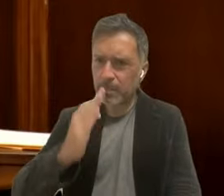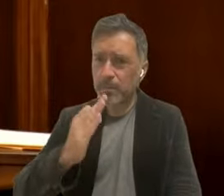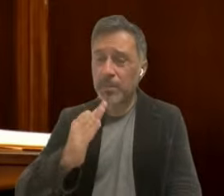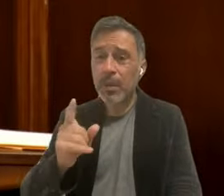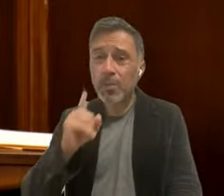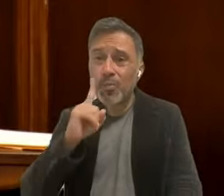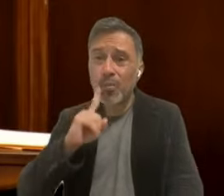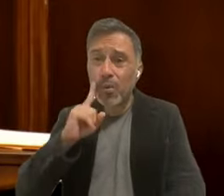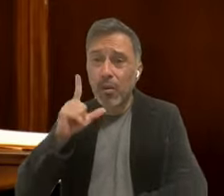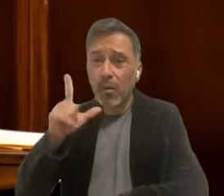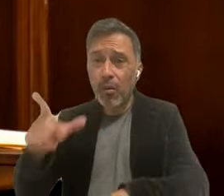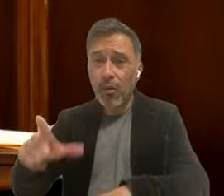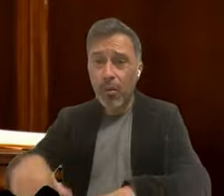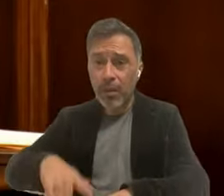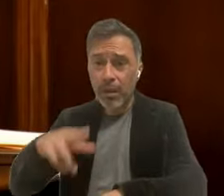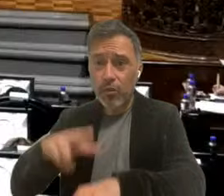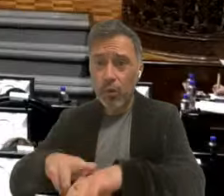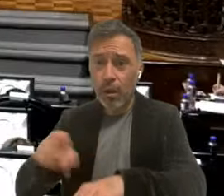voluntad.